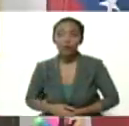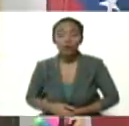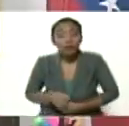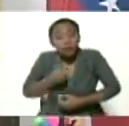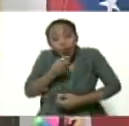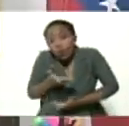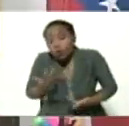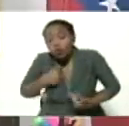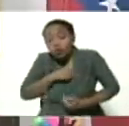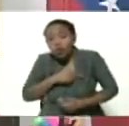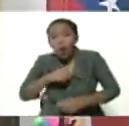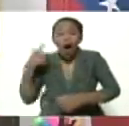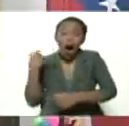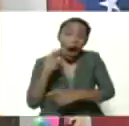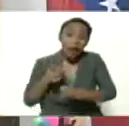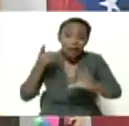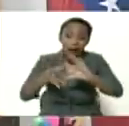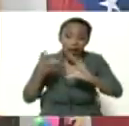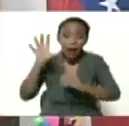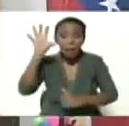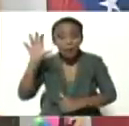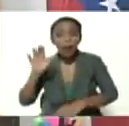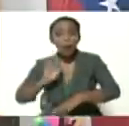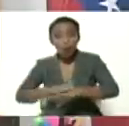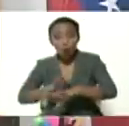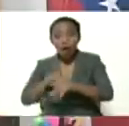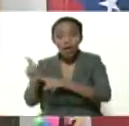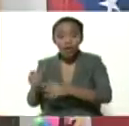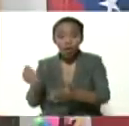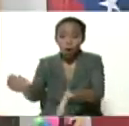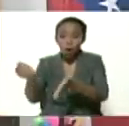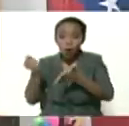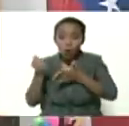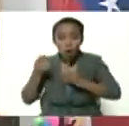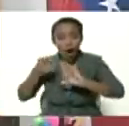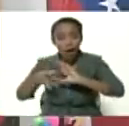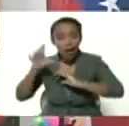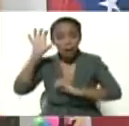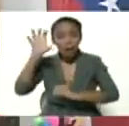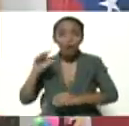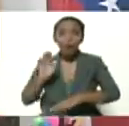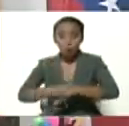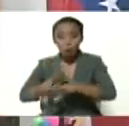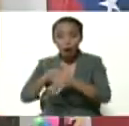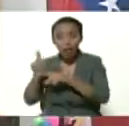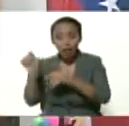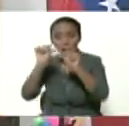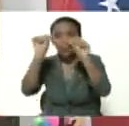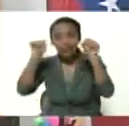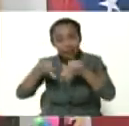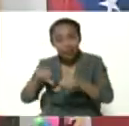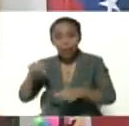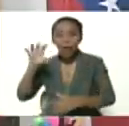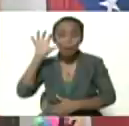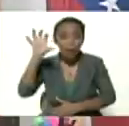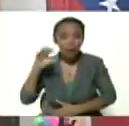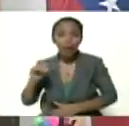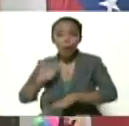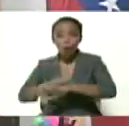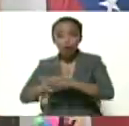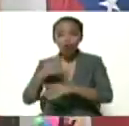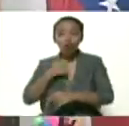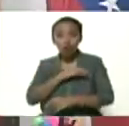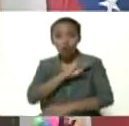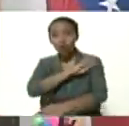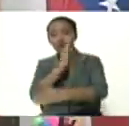eso es que tenemos un carnet de la patria, por eso es que tenemos los bonos del carnet de la patria, por eso es que tenemos el sistema patria, por eso es que hemos ido